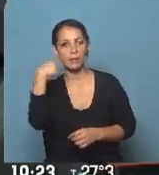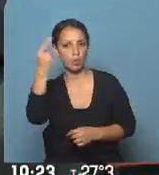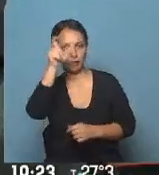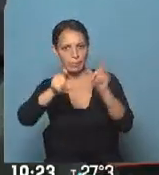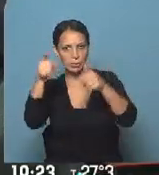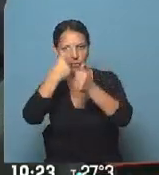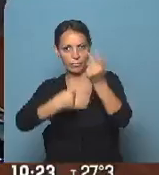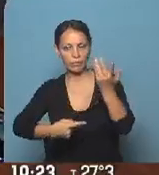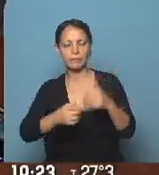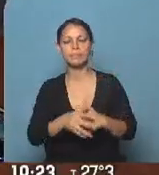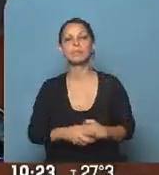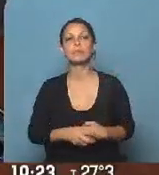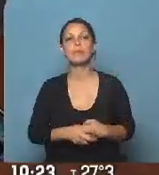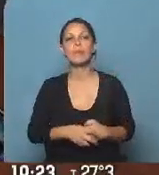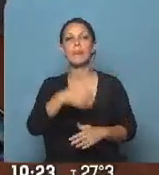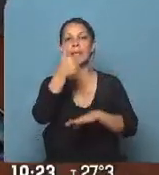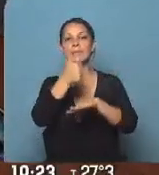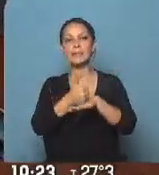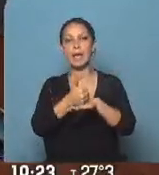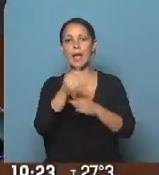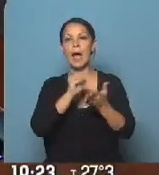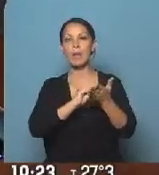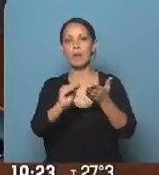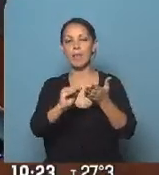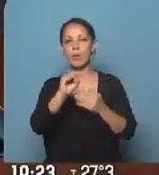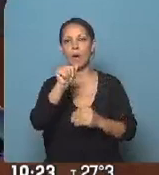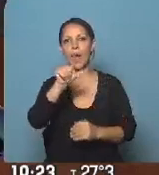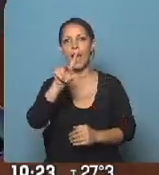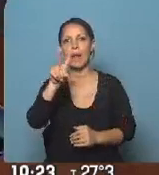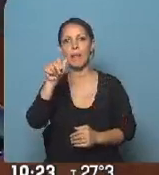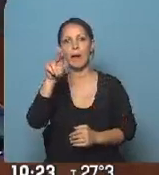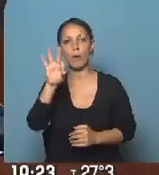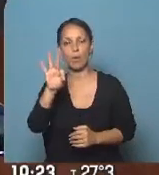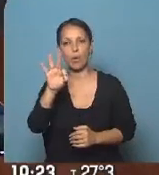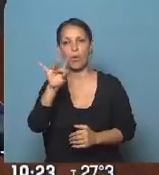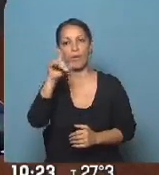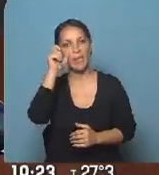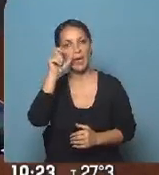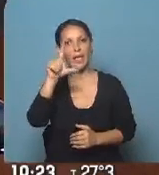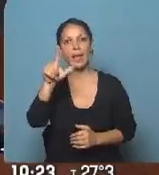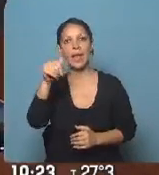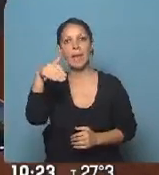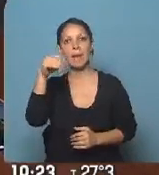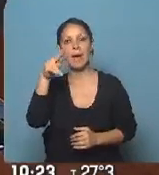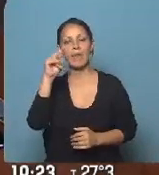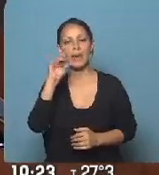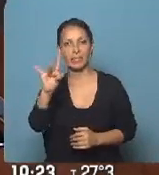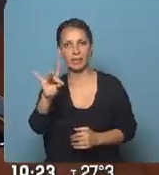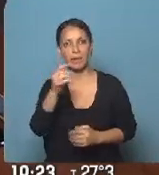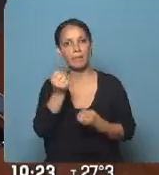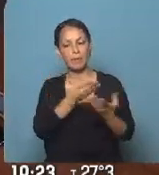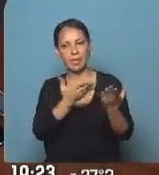imputados. Nos acompaña el abogado Álvaro de la Madrid, penalista, dirigente de Evolución. Bienvenido,